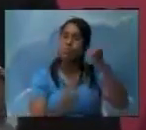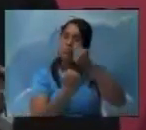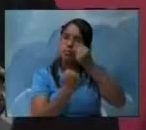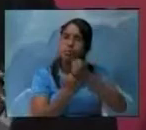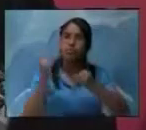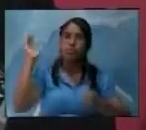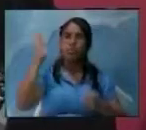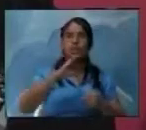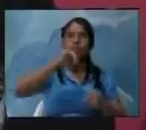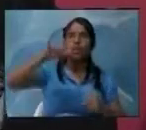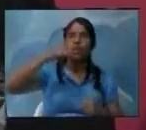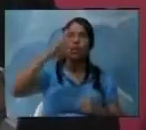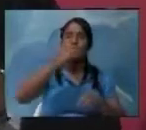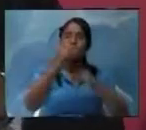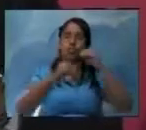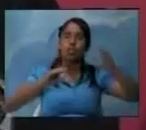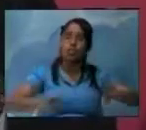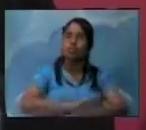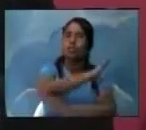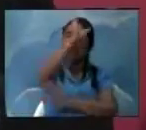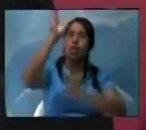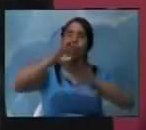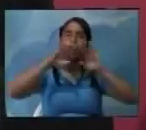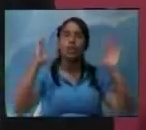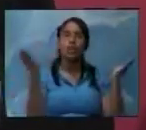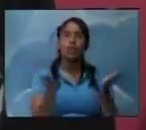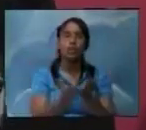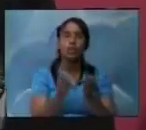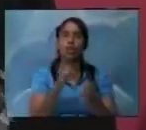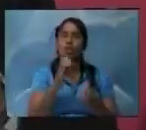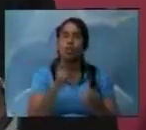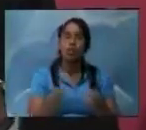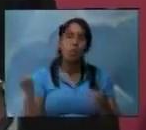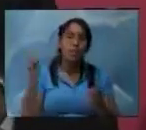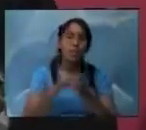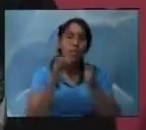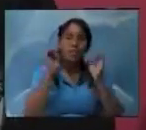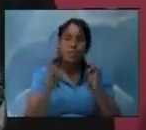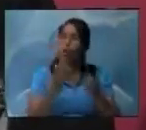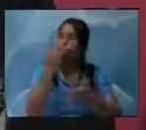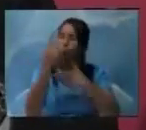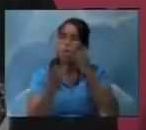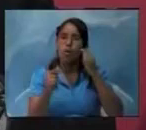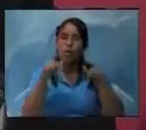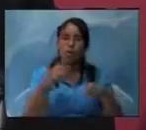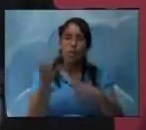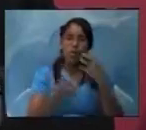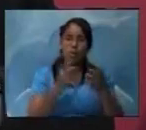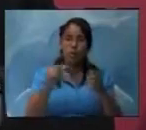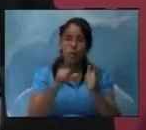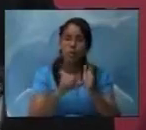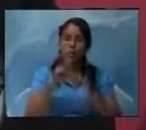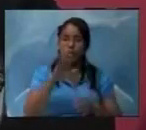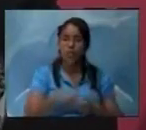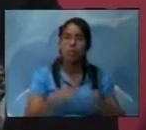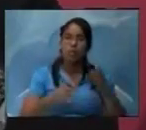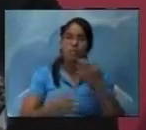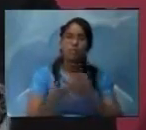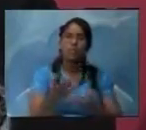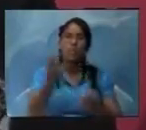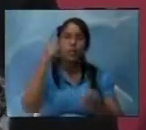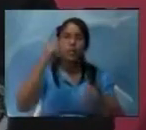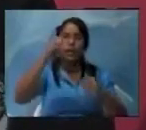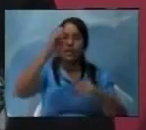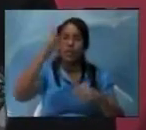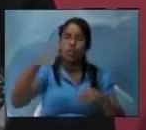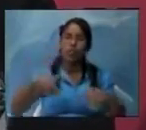Mi socorro viene de Jehová, que hizo los cielos y la tierra. No olerás ni a humo. Hoy el fuego por donde estás pasando es para